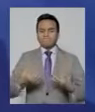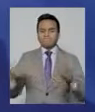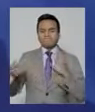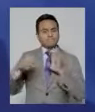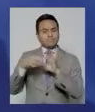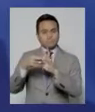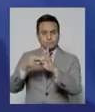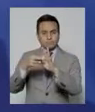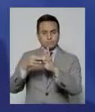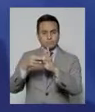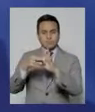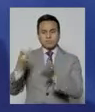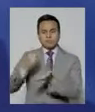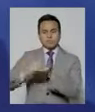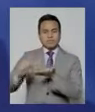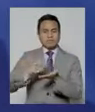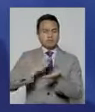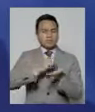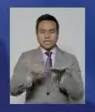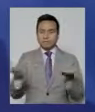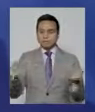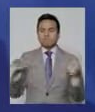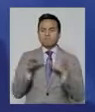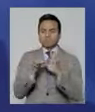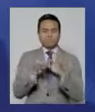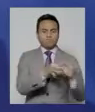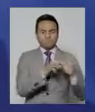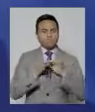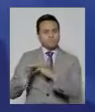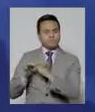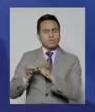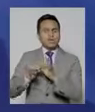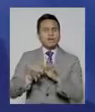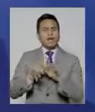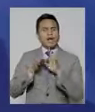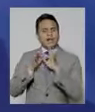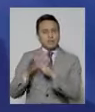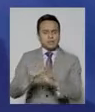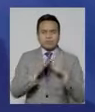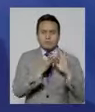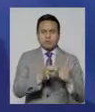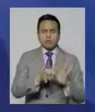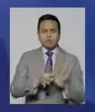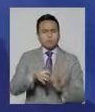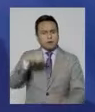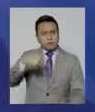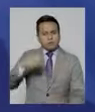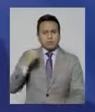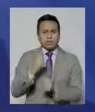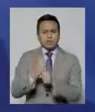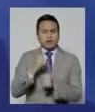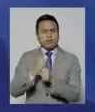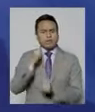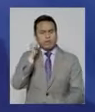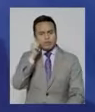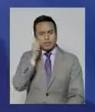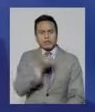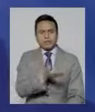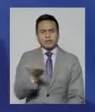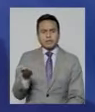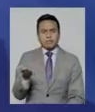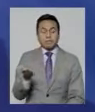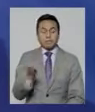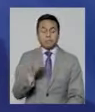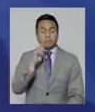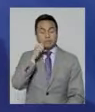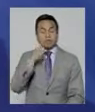alineado con mis subsecretarios y valoro y agradezco su trabajo día a día, y por